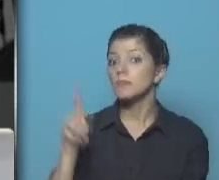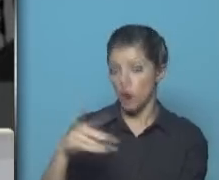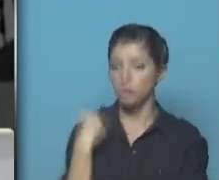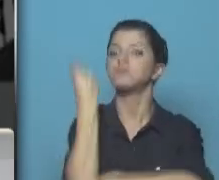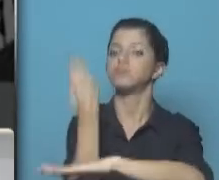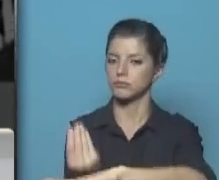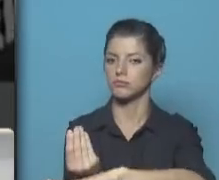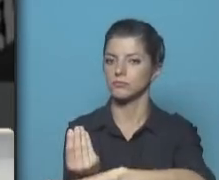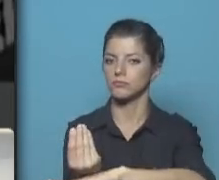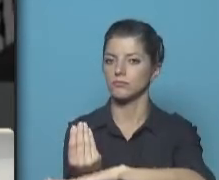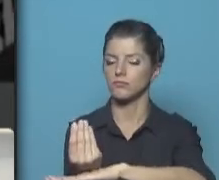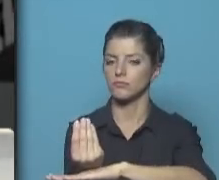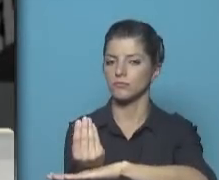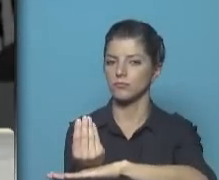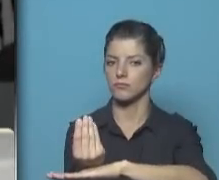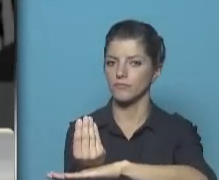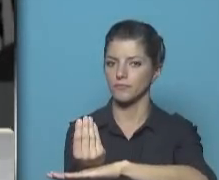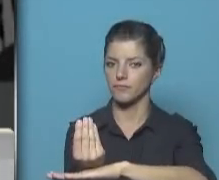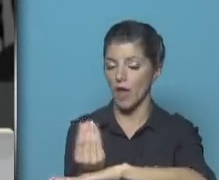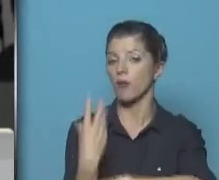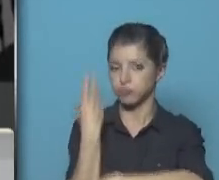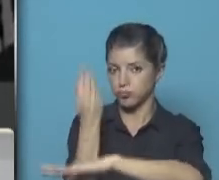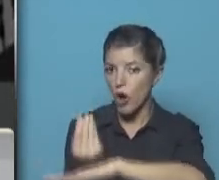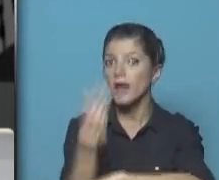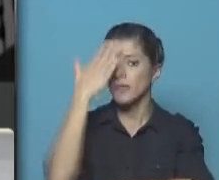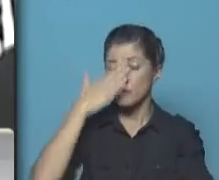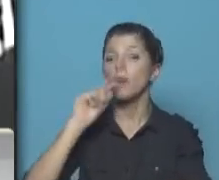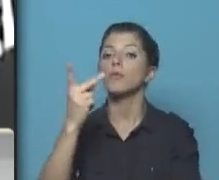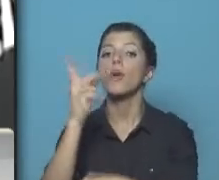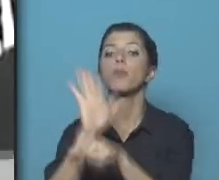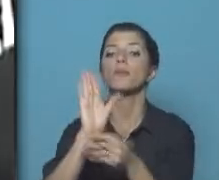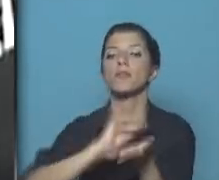sin embargo asumió, y decían que iba a asumir, asumió y murió como diputado nacional.